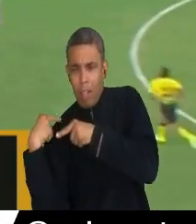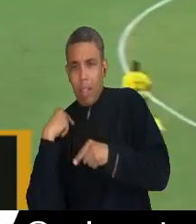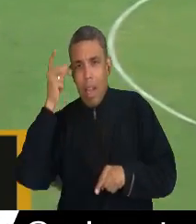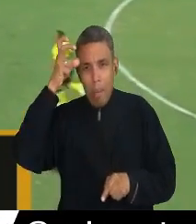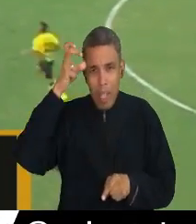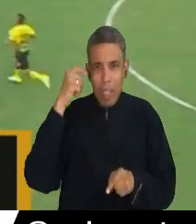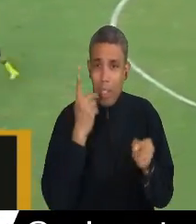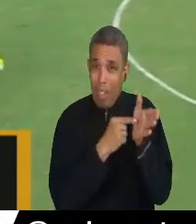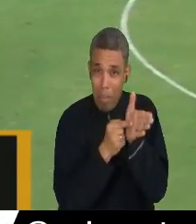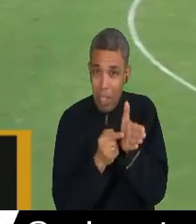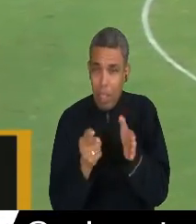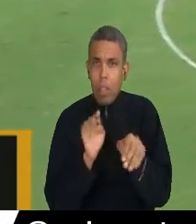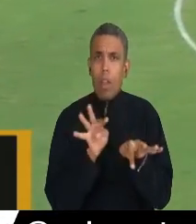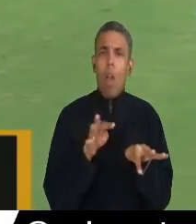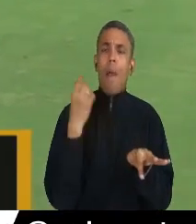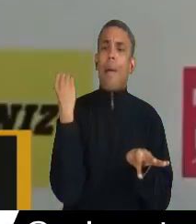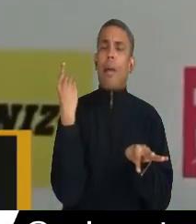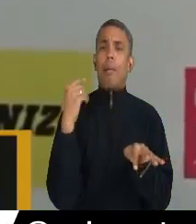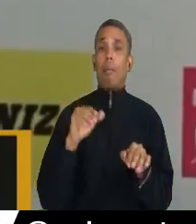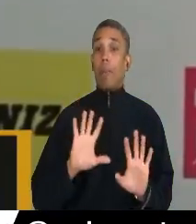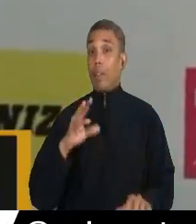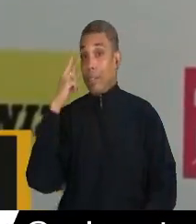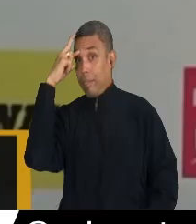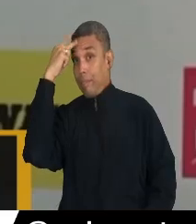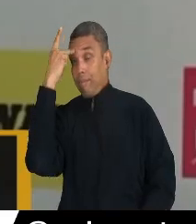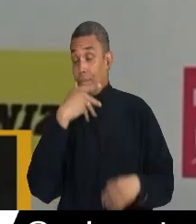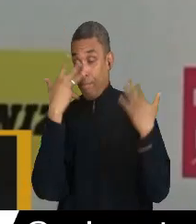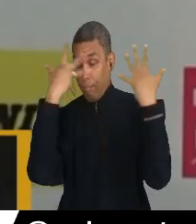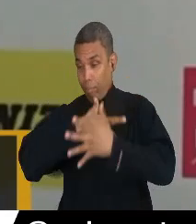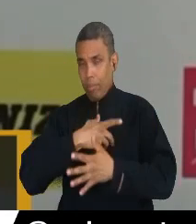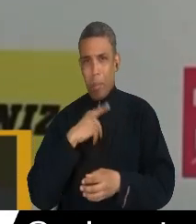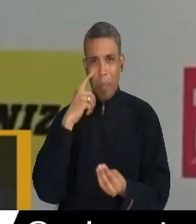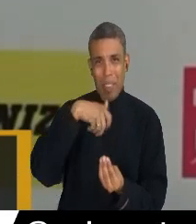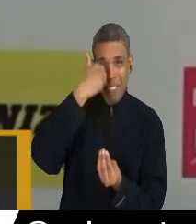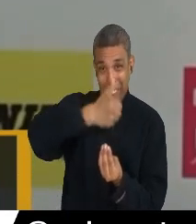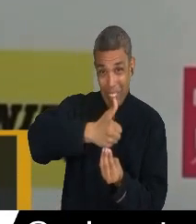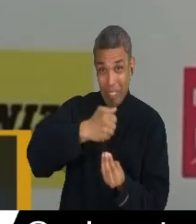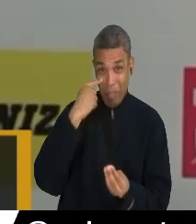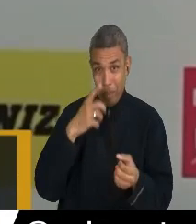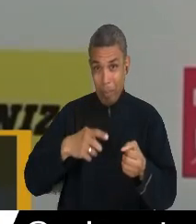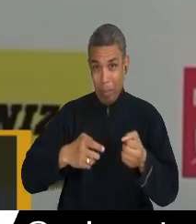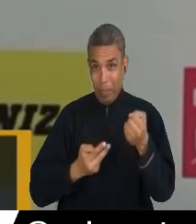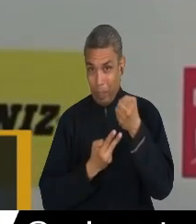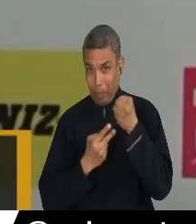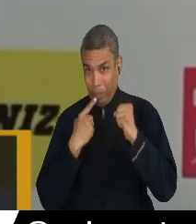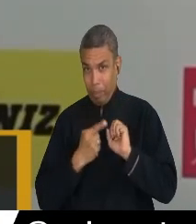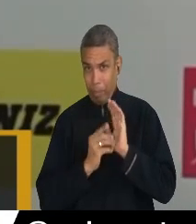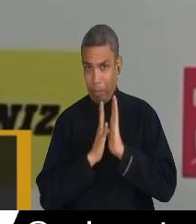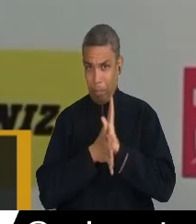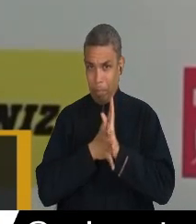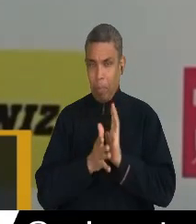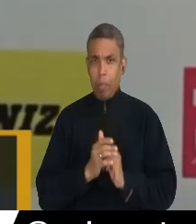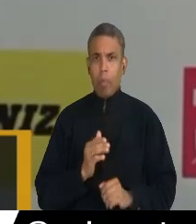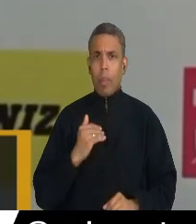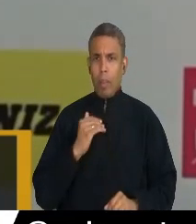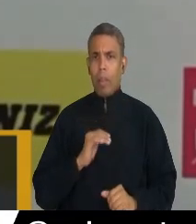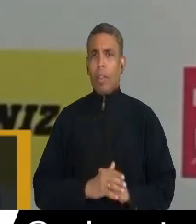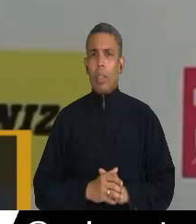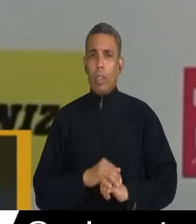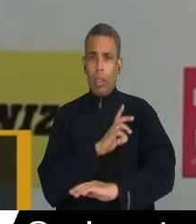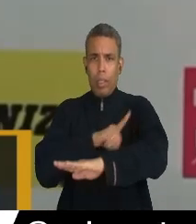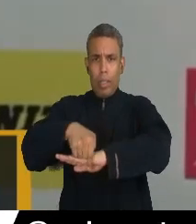hecho por sus dirigidos en el estadio Daniel Villa Zapata. Las pelotas quietas, lo que sí habíamos intentado era el juego. Y a veces cuando un jugador queda en el